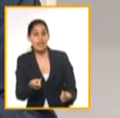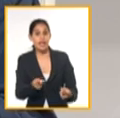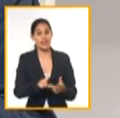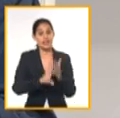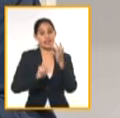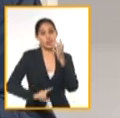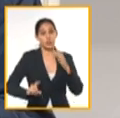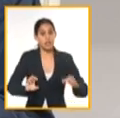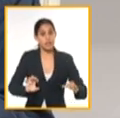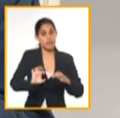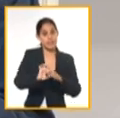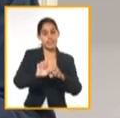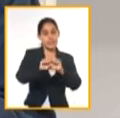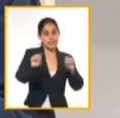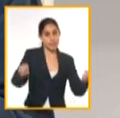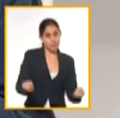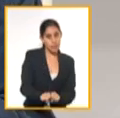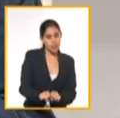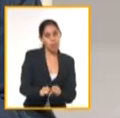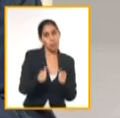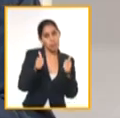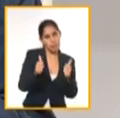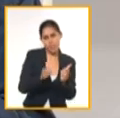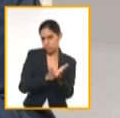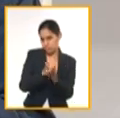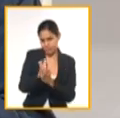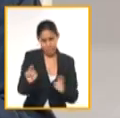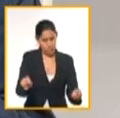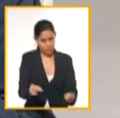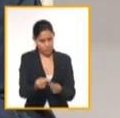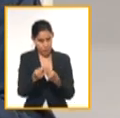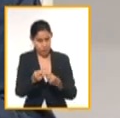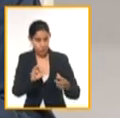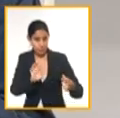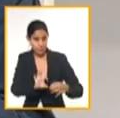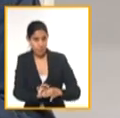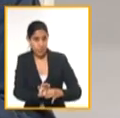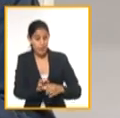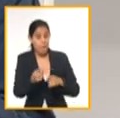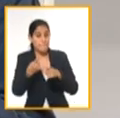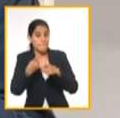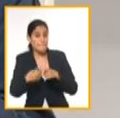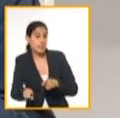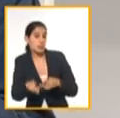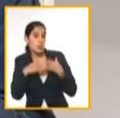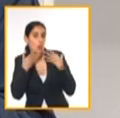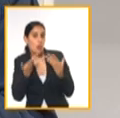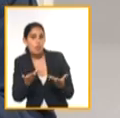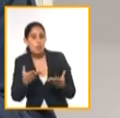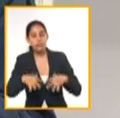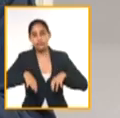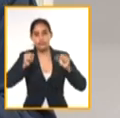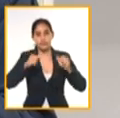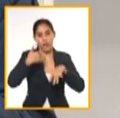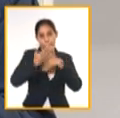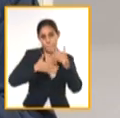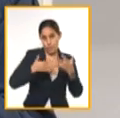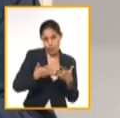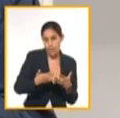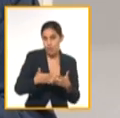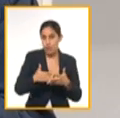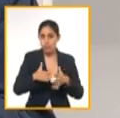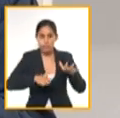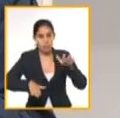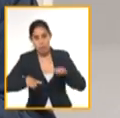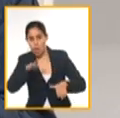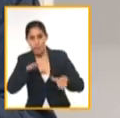forma segura y confiable, y hay que definir los límites, porque cuando no definen los límites puede haber caídas también, no totales, pero sí parciales del sistema,